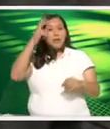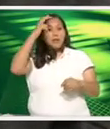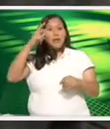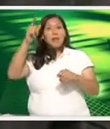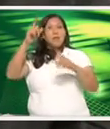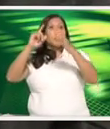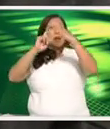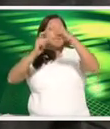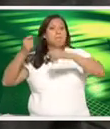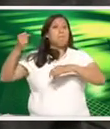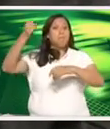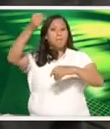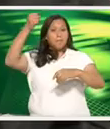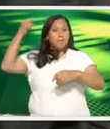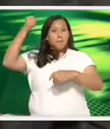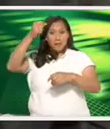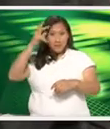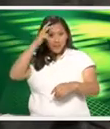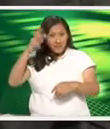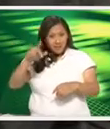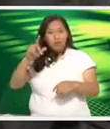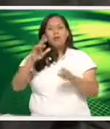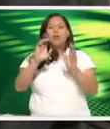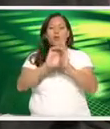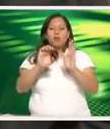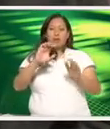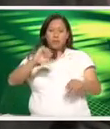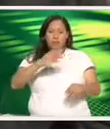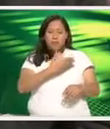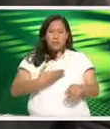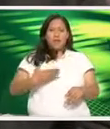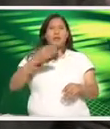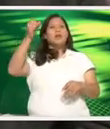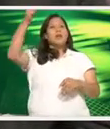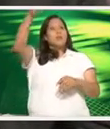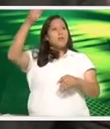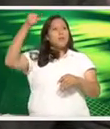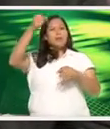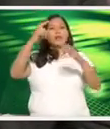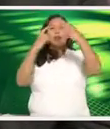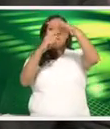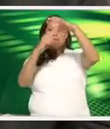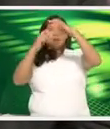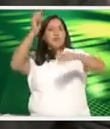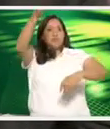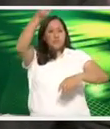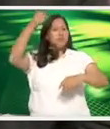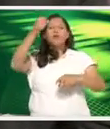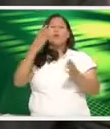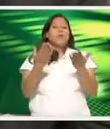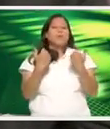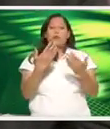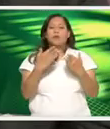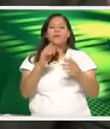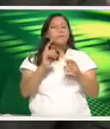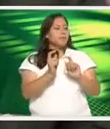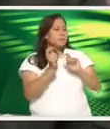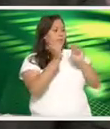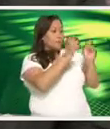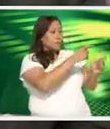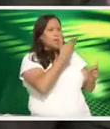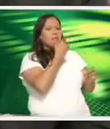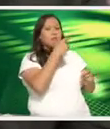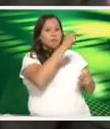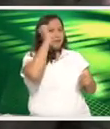la campana. No es como lo vemos hoy al presidente tocando la campana. Eso no lo hizo Hidalgo. Okay. Hidalgo lo que hizo fue pedirle a su sacristán que subiera